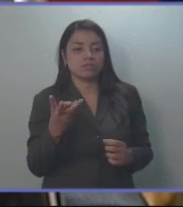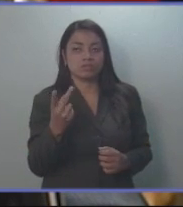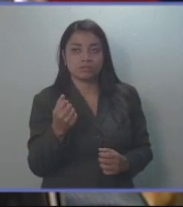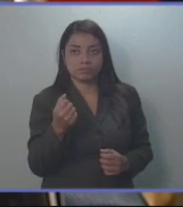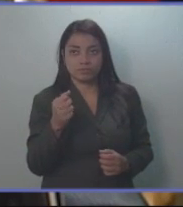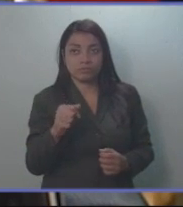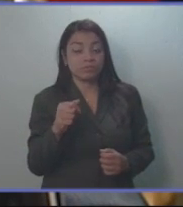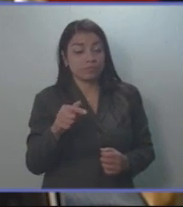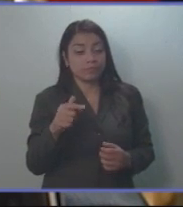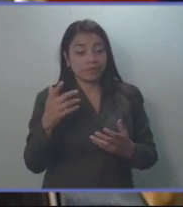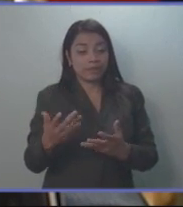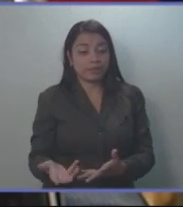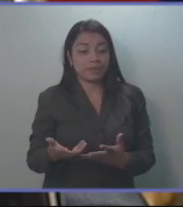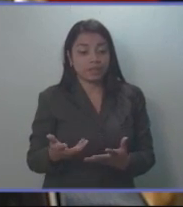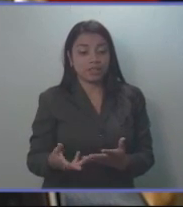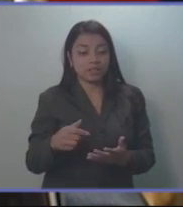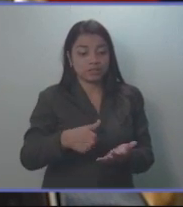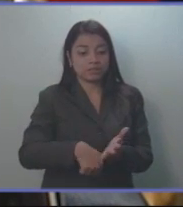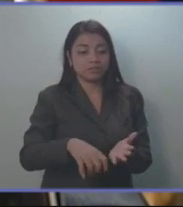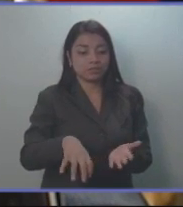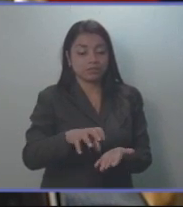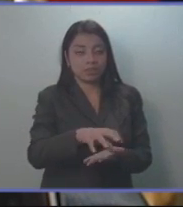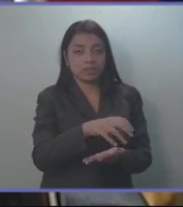se distribuyeran a través de las alcaldías,